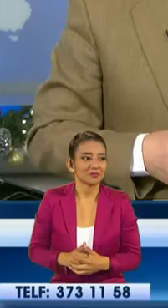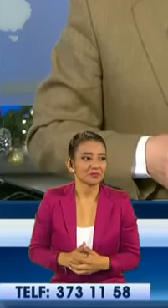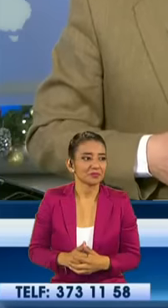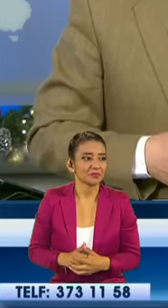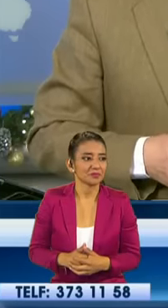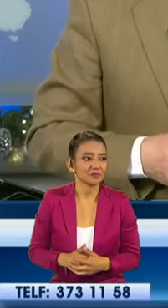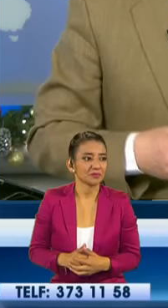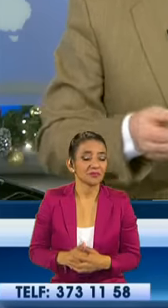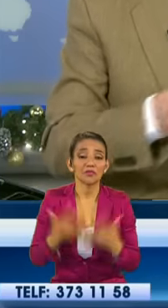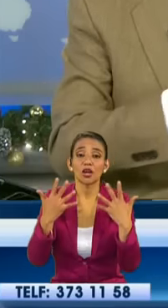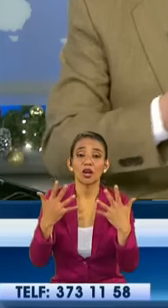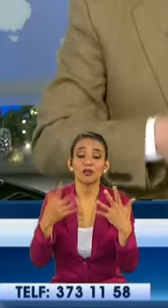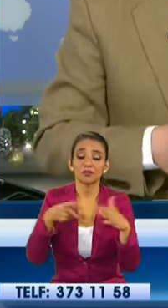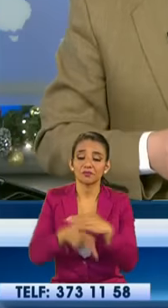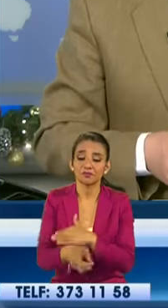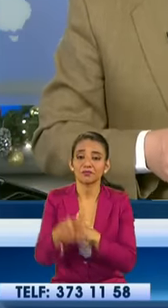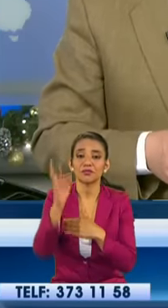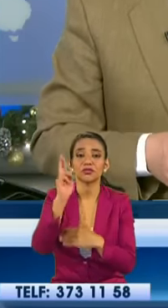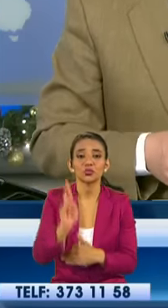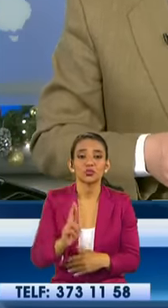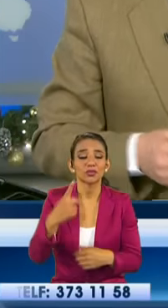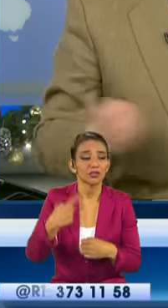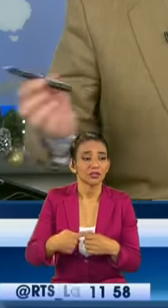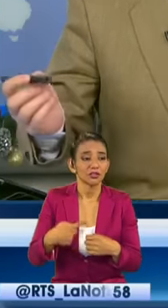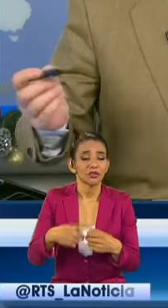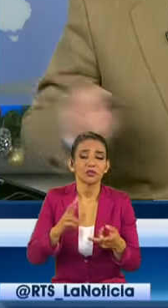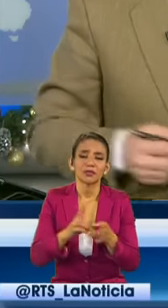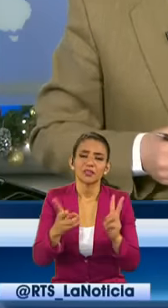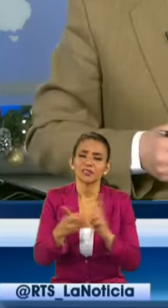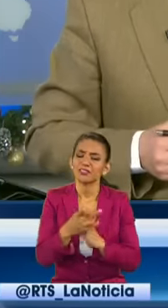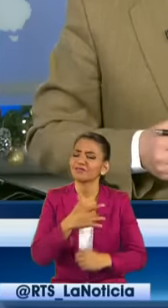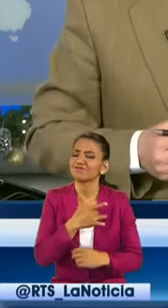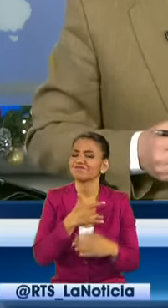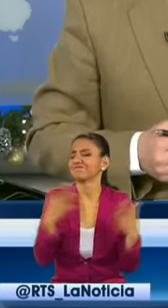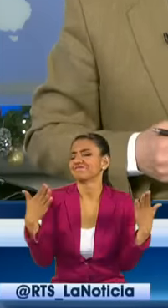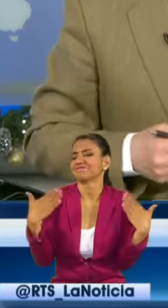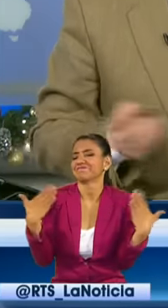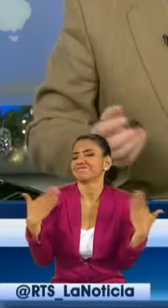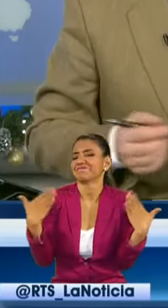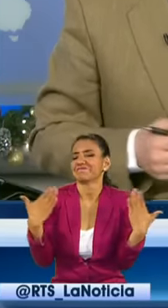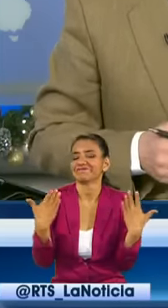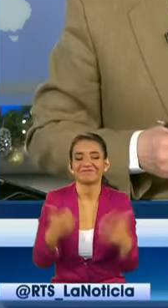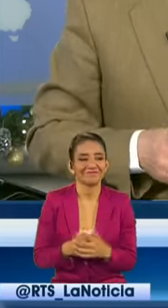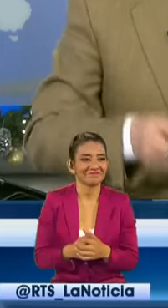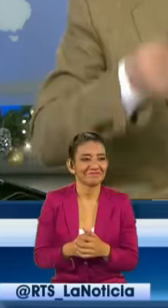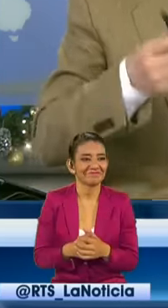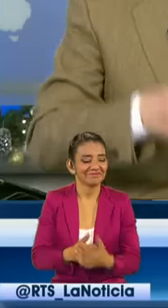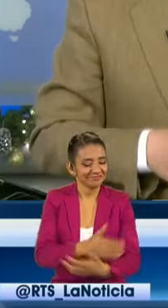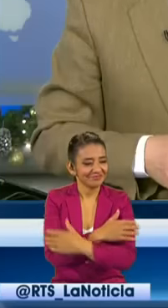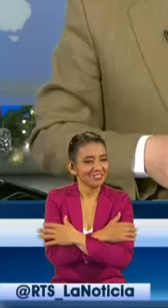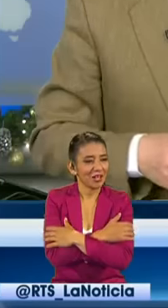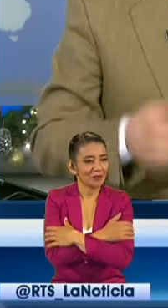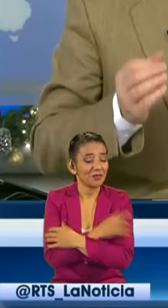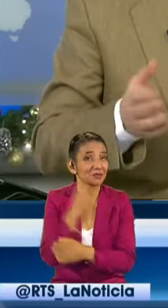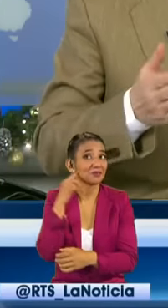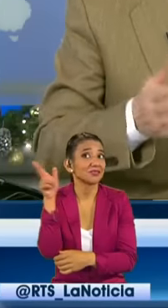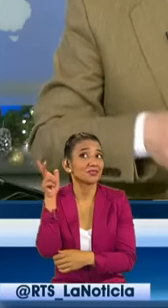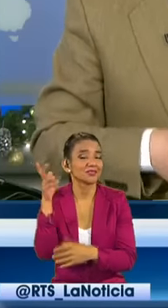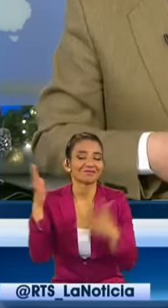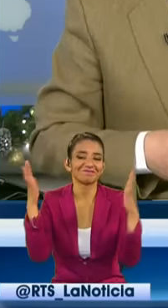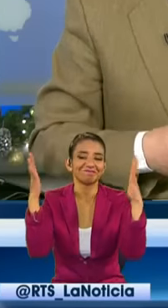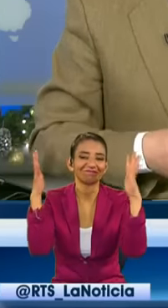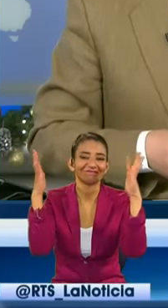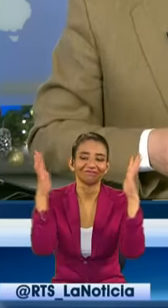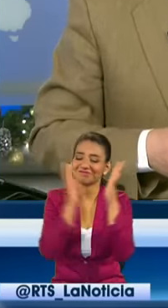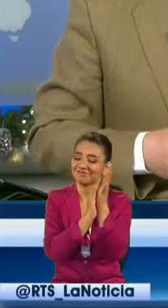obra allá en el sur. A los vecinos, pues están de plácemes, están día de alegría, así que mándales un abrazo, aplausos, se hace obras